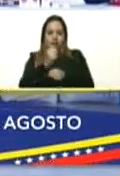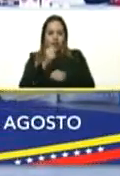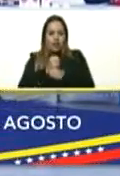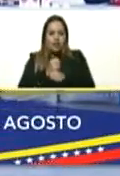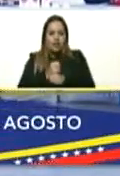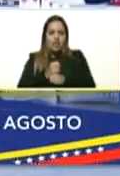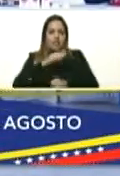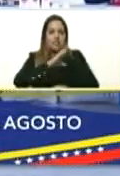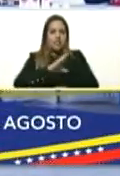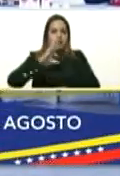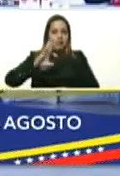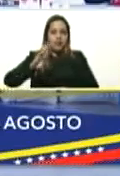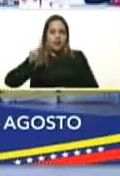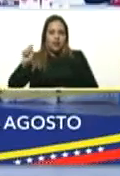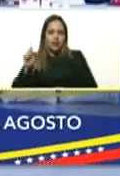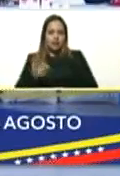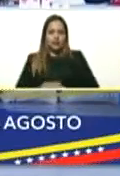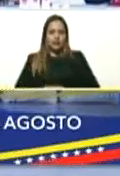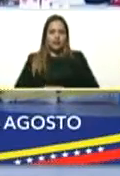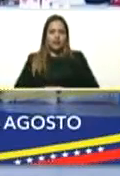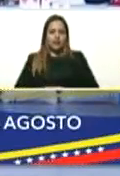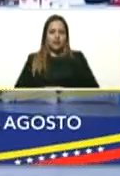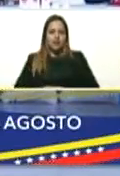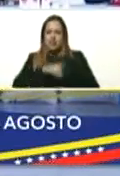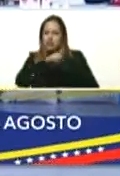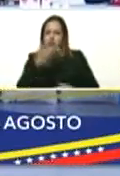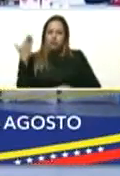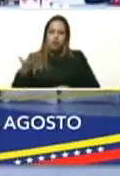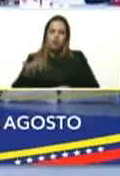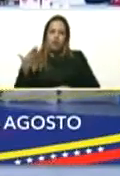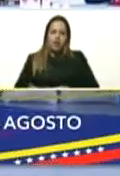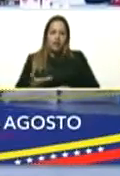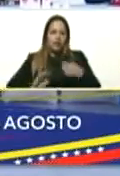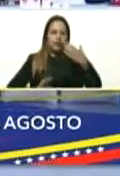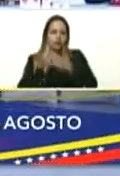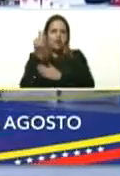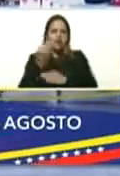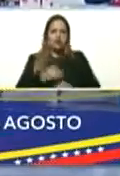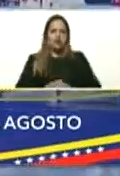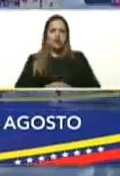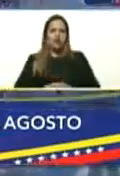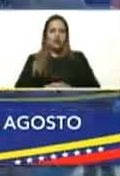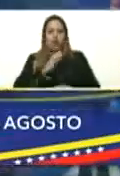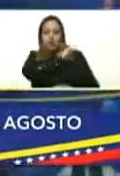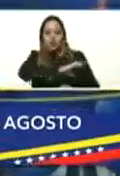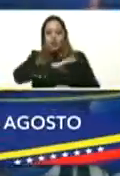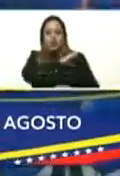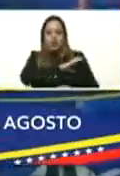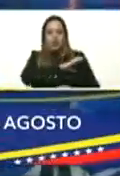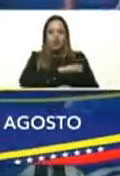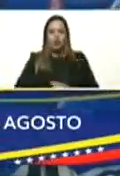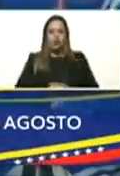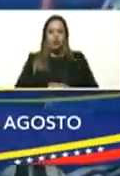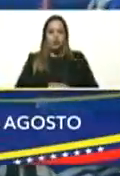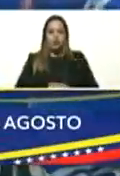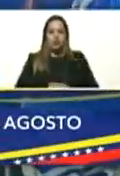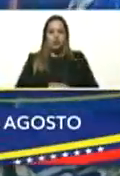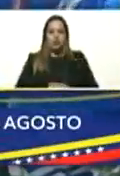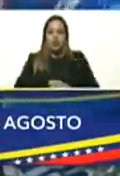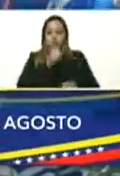CPT. Qué oportuno fue fundar los consejos productivos de